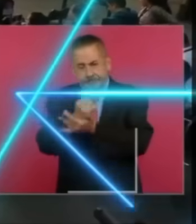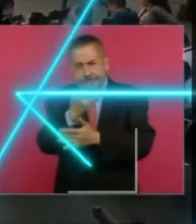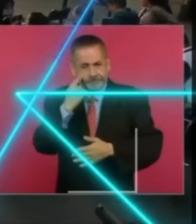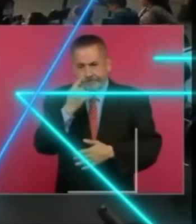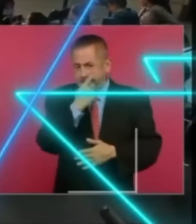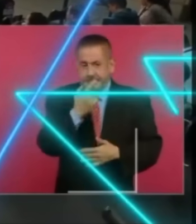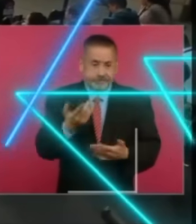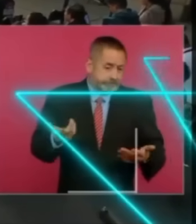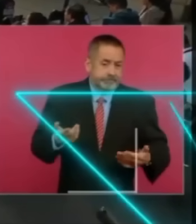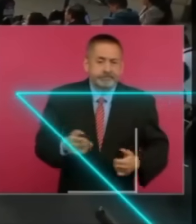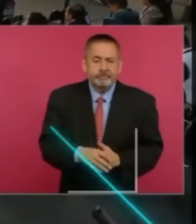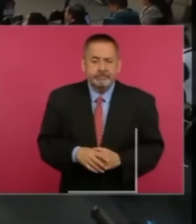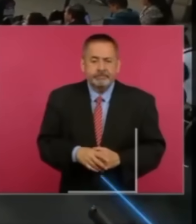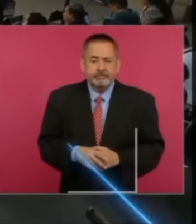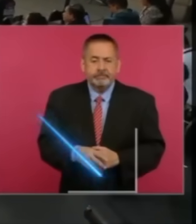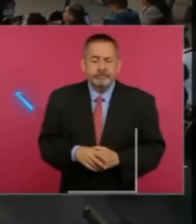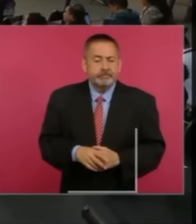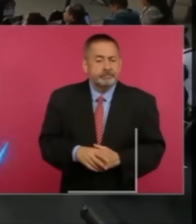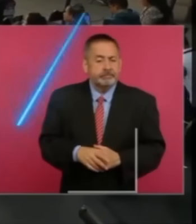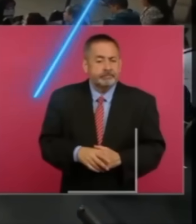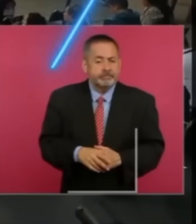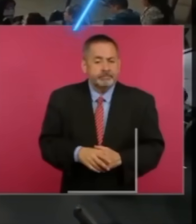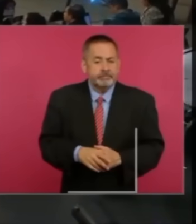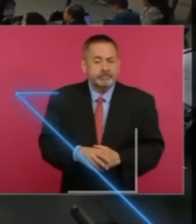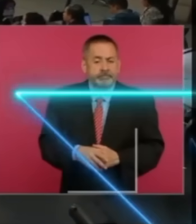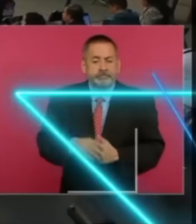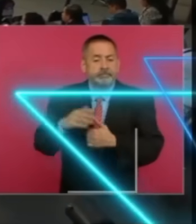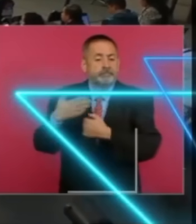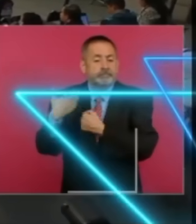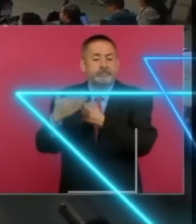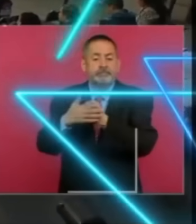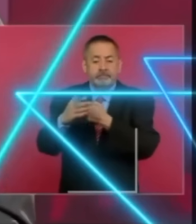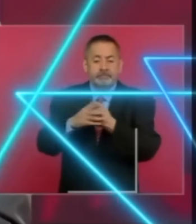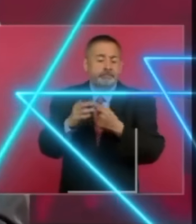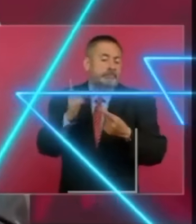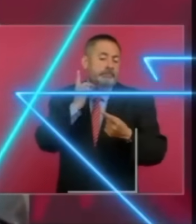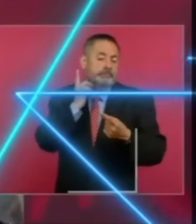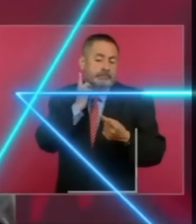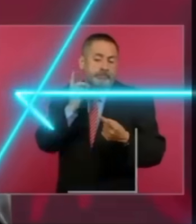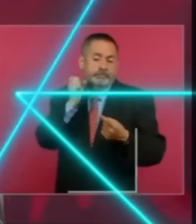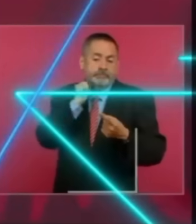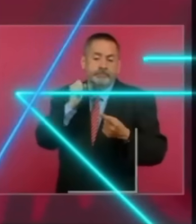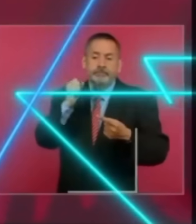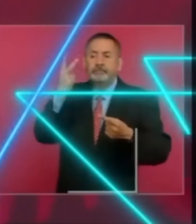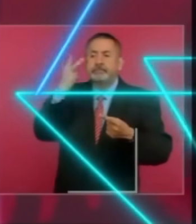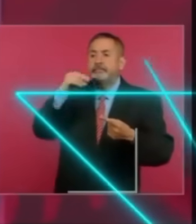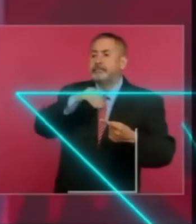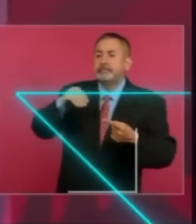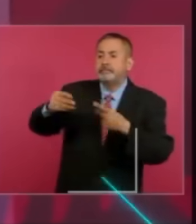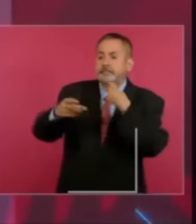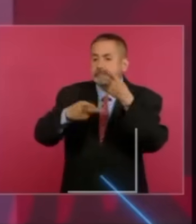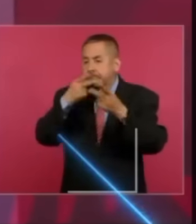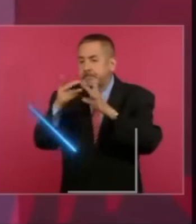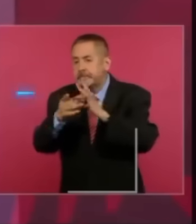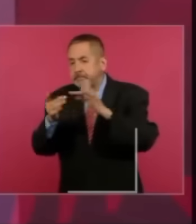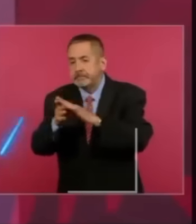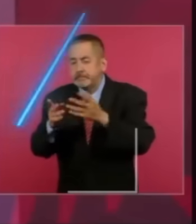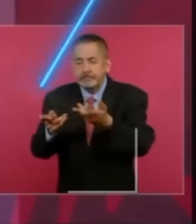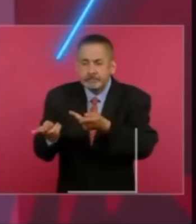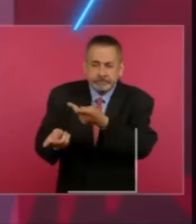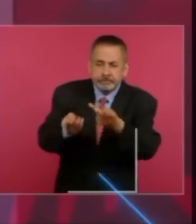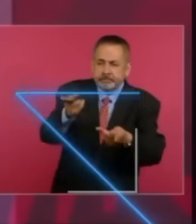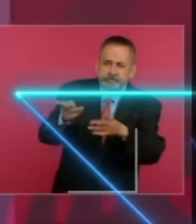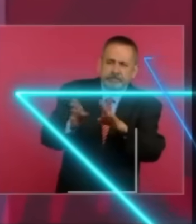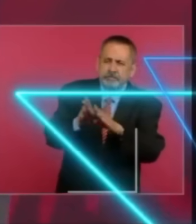que la gente cuando vayan los diputados y senadores hacer campaña les pregunten